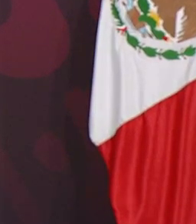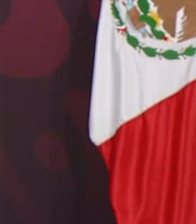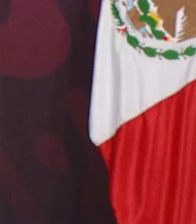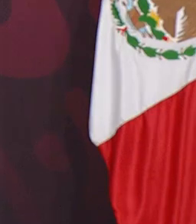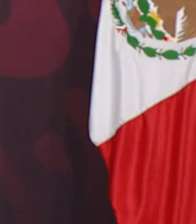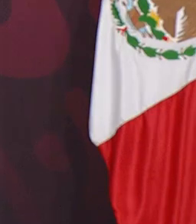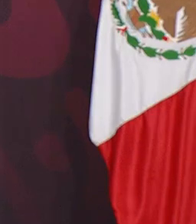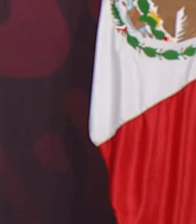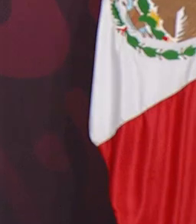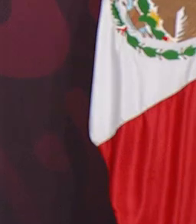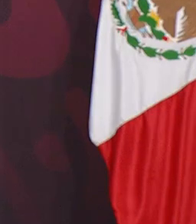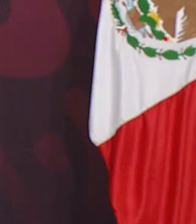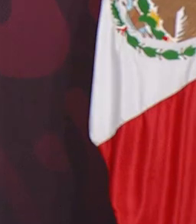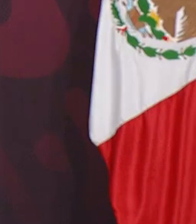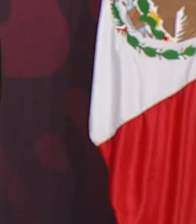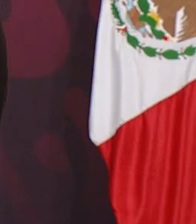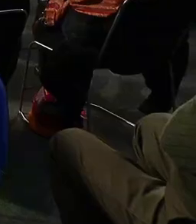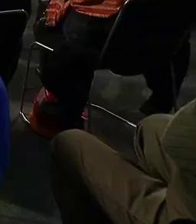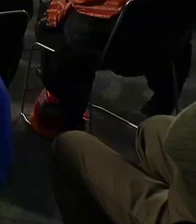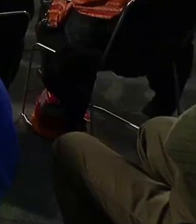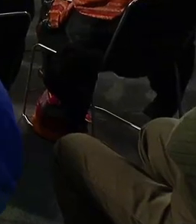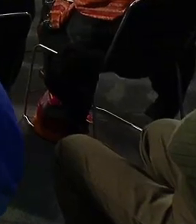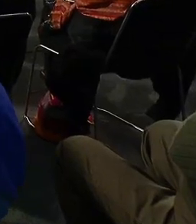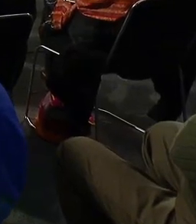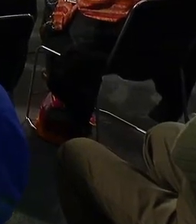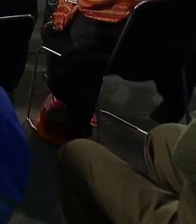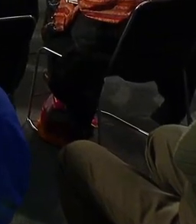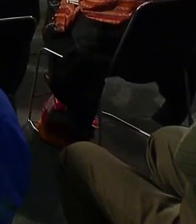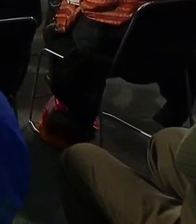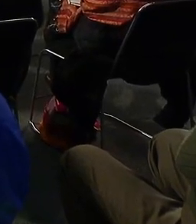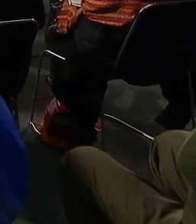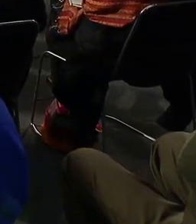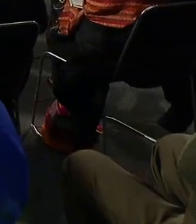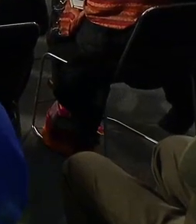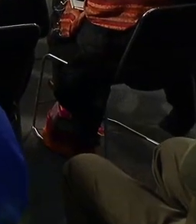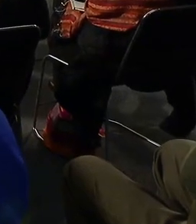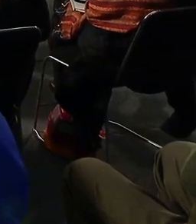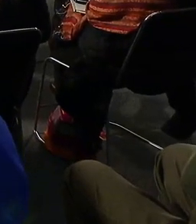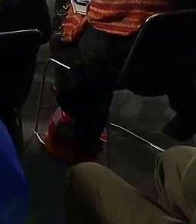La militarización, ya también,